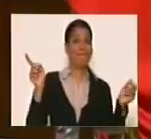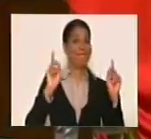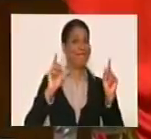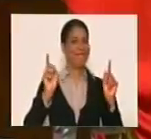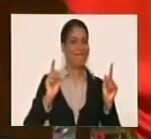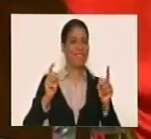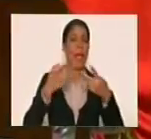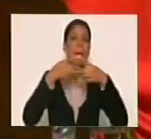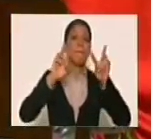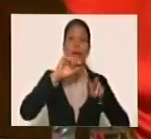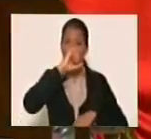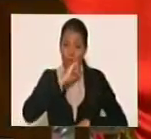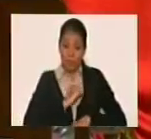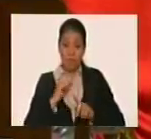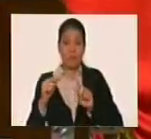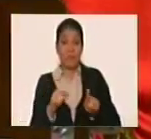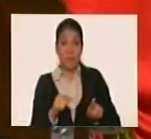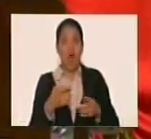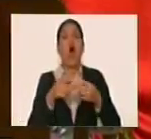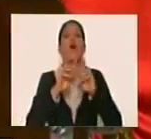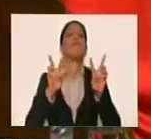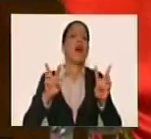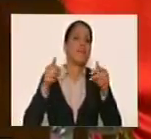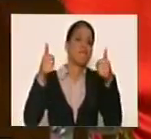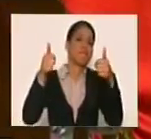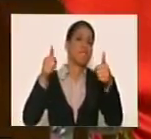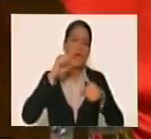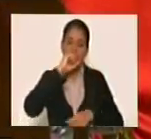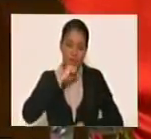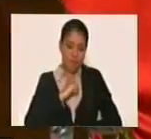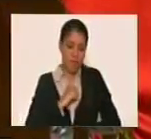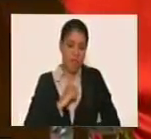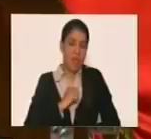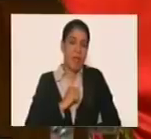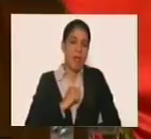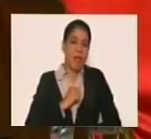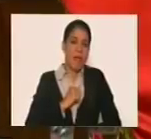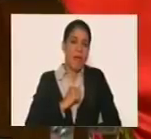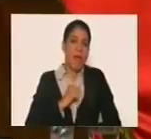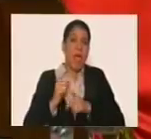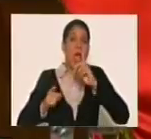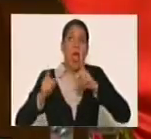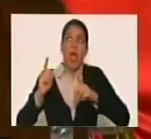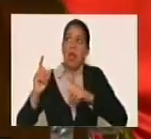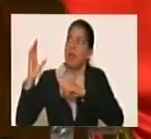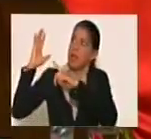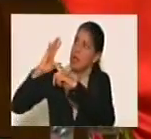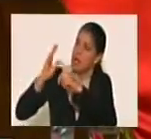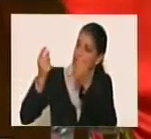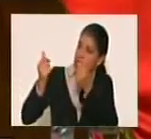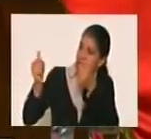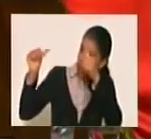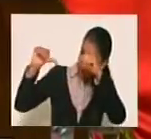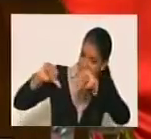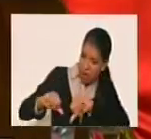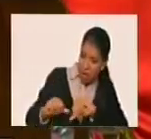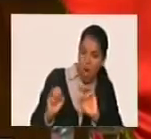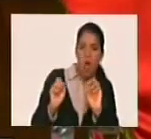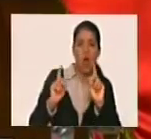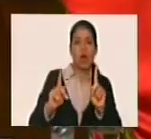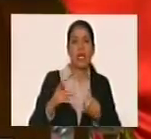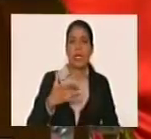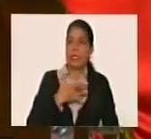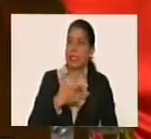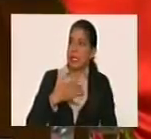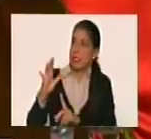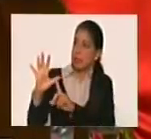más preciado. Por eso yo decía, cuando algunos presionan con la cuestión económica, sí, todos nos sentimos